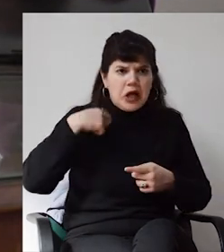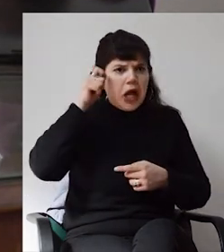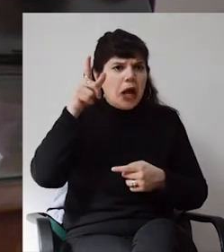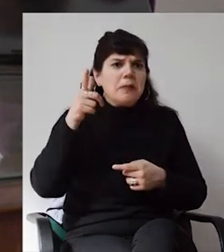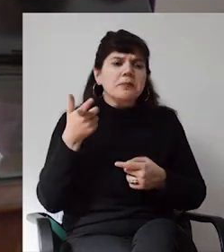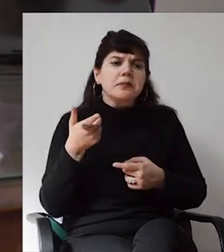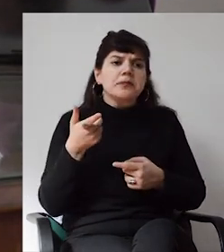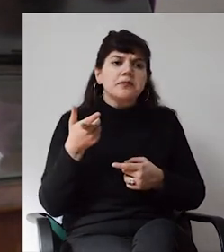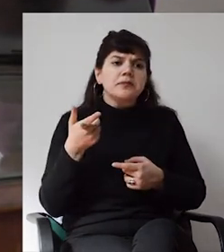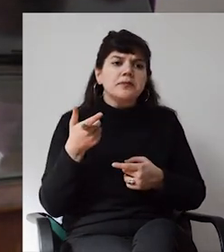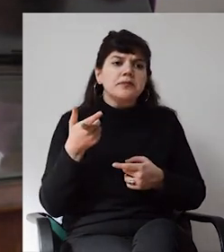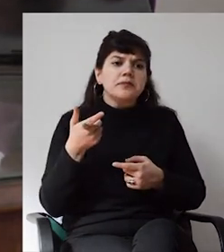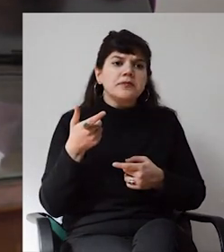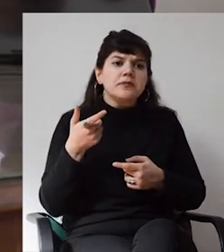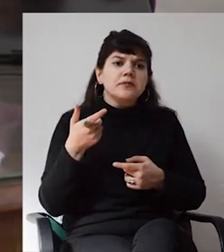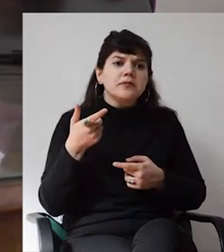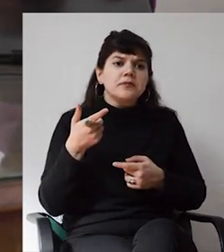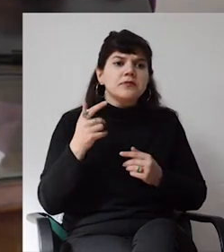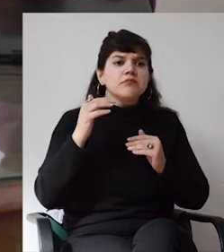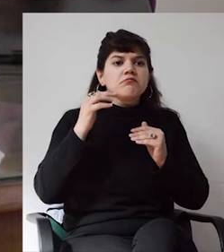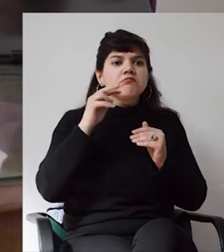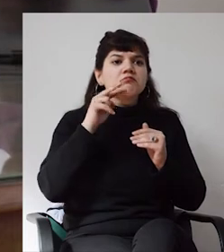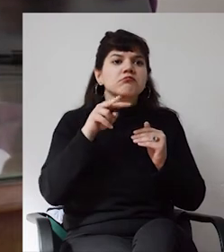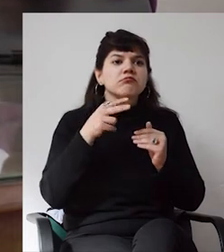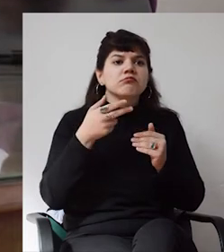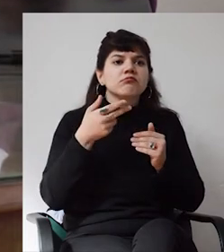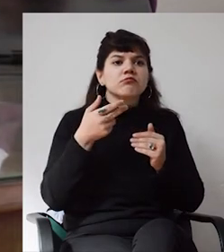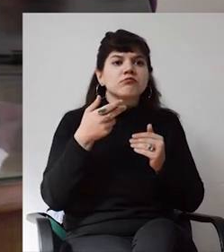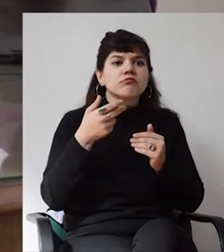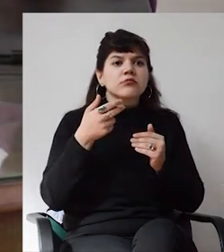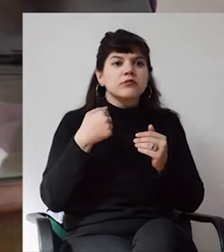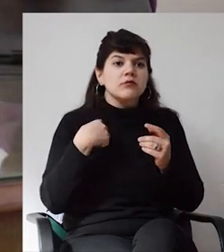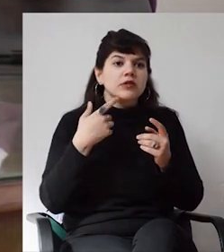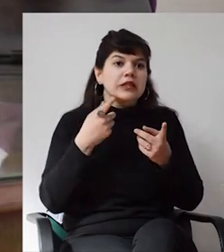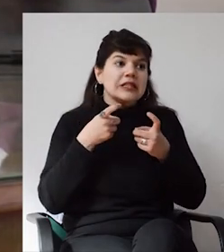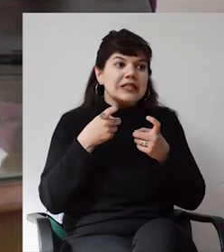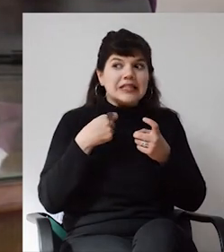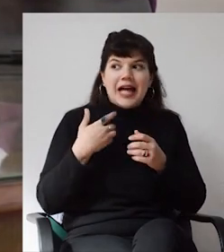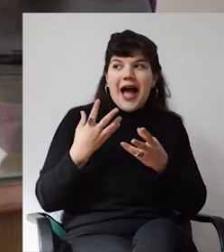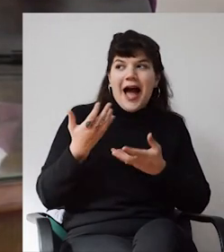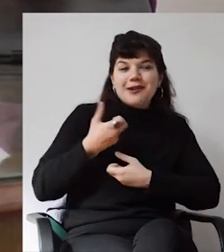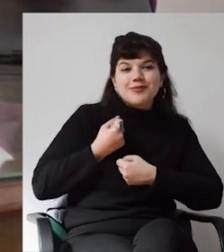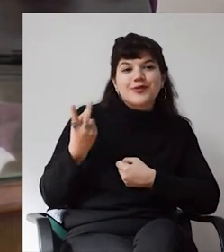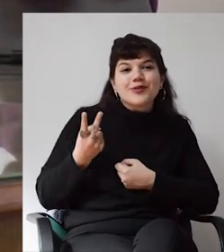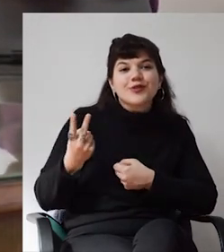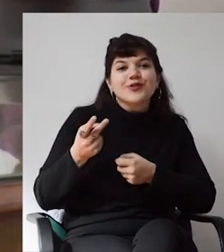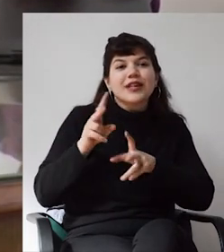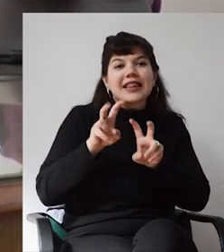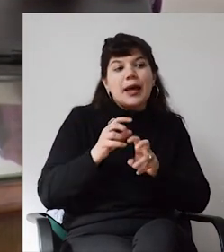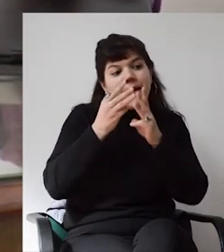Tenemos además capacidades, ¿no? Y vayamos, necesito la complicidad de ustedes para